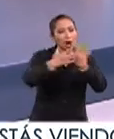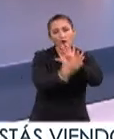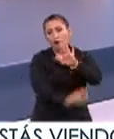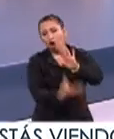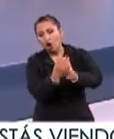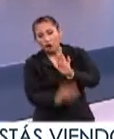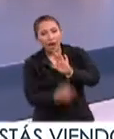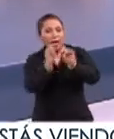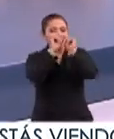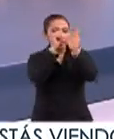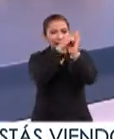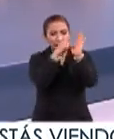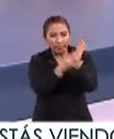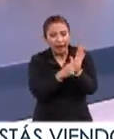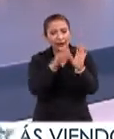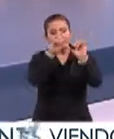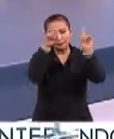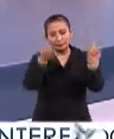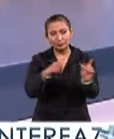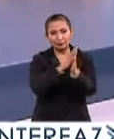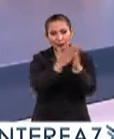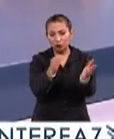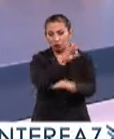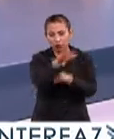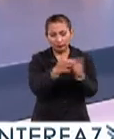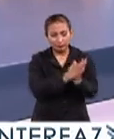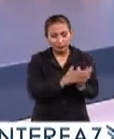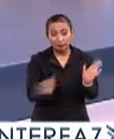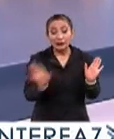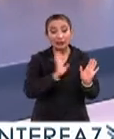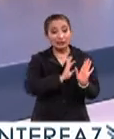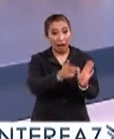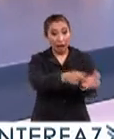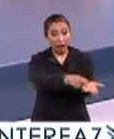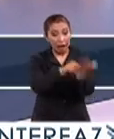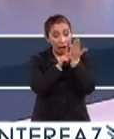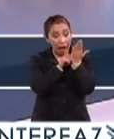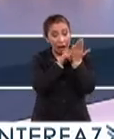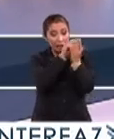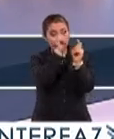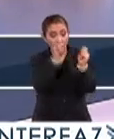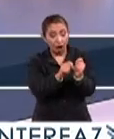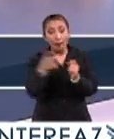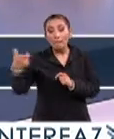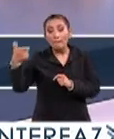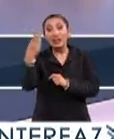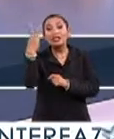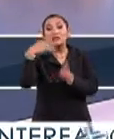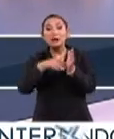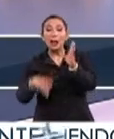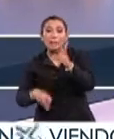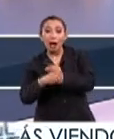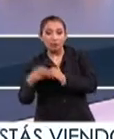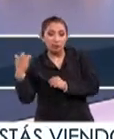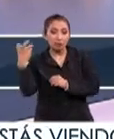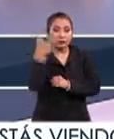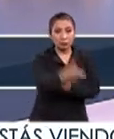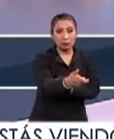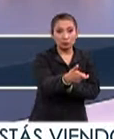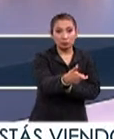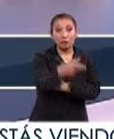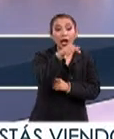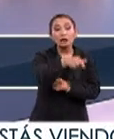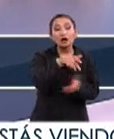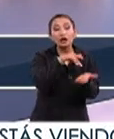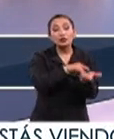fotocopias, copias, sus tesis, que son carísimas, etcétera. Y luego, cuando ya me enseñas que estás titulado, te pago los siguientes 3,000 pesos. Entonces esto